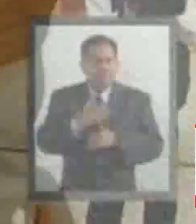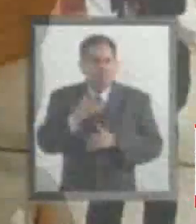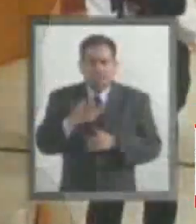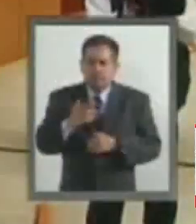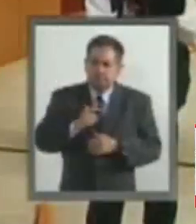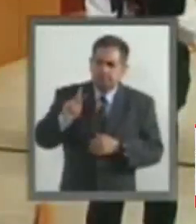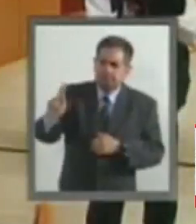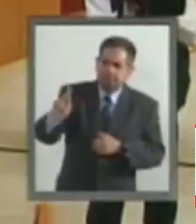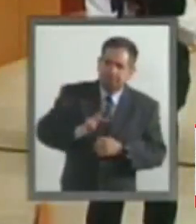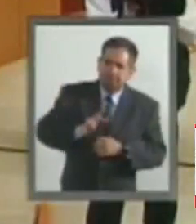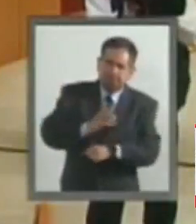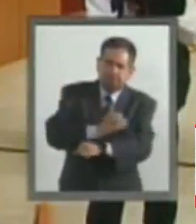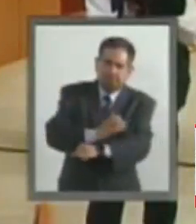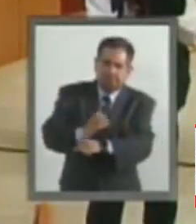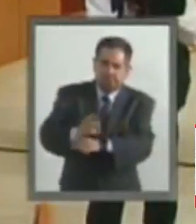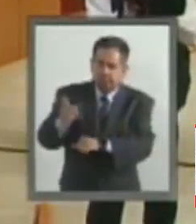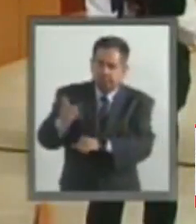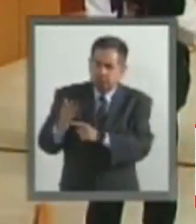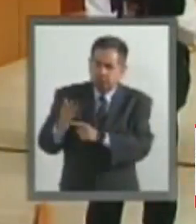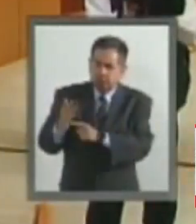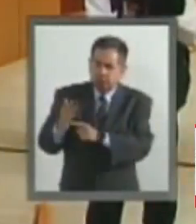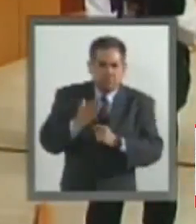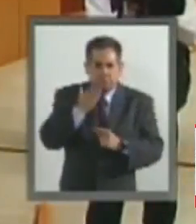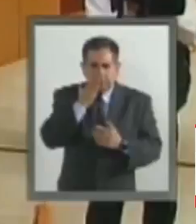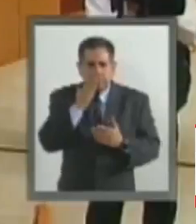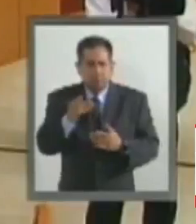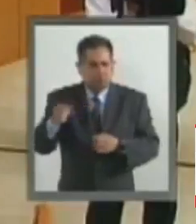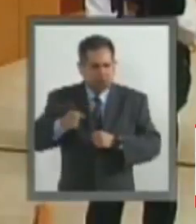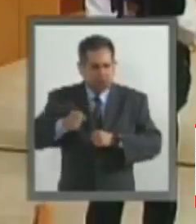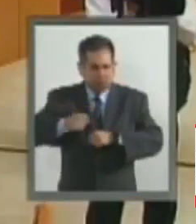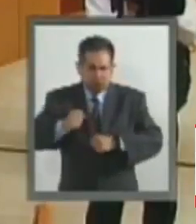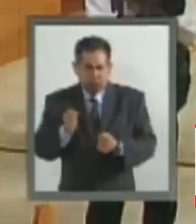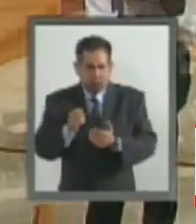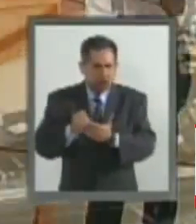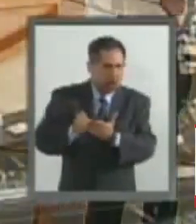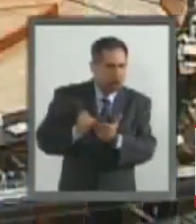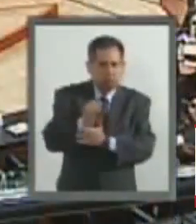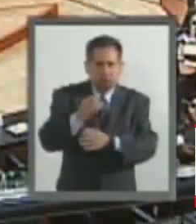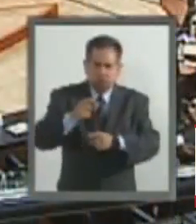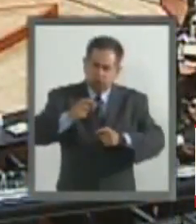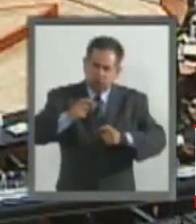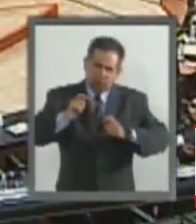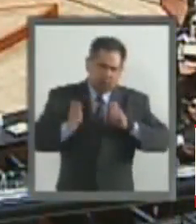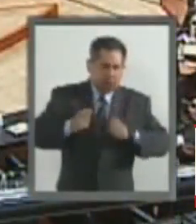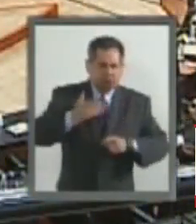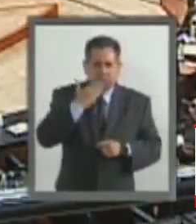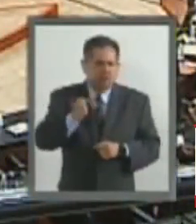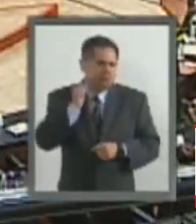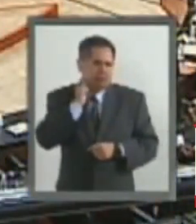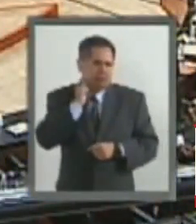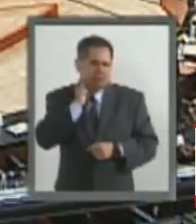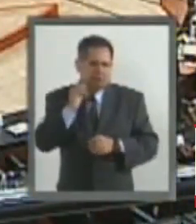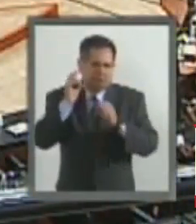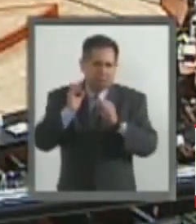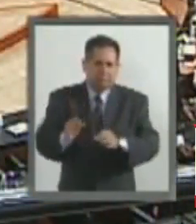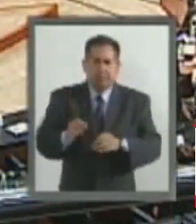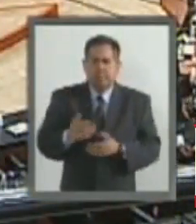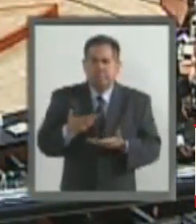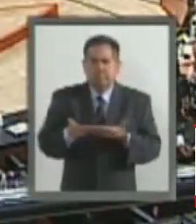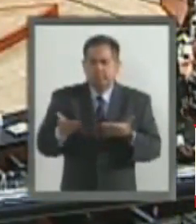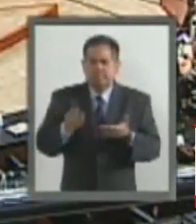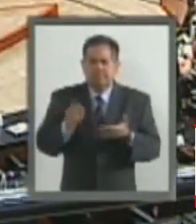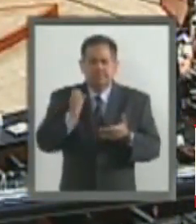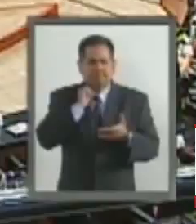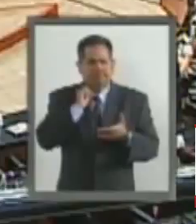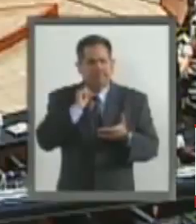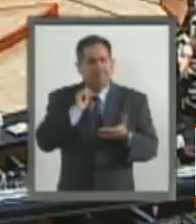crecido otras ciudades del estado, porque vemos un puerto de Veracruz que a casi 500 años de su nacimiento como municipio es un